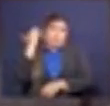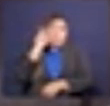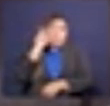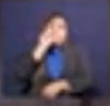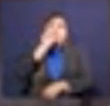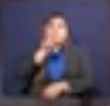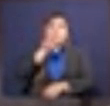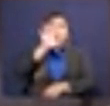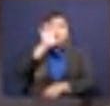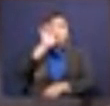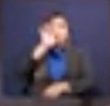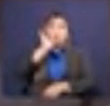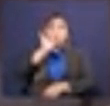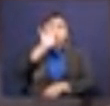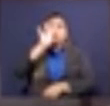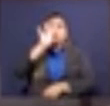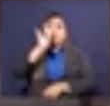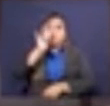1870.